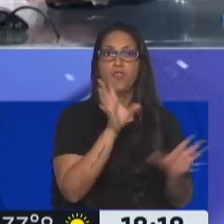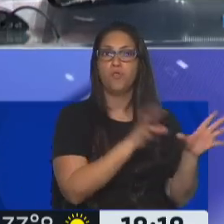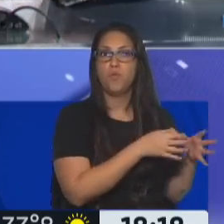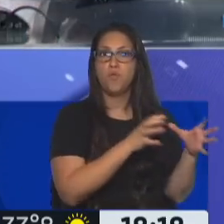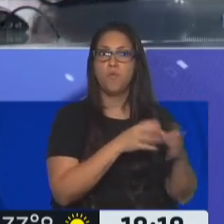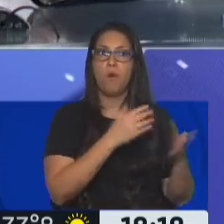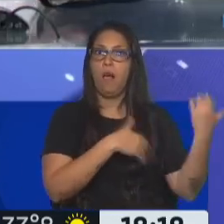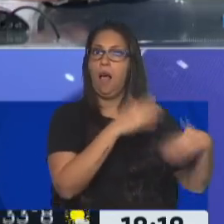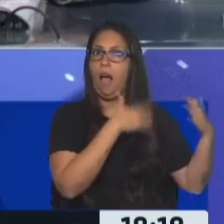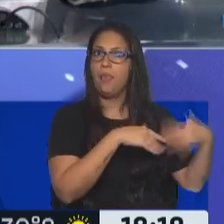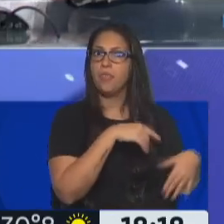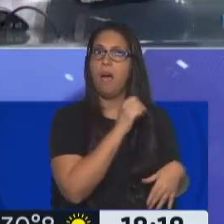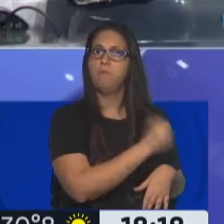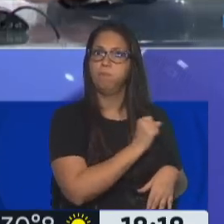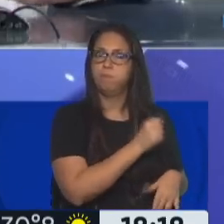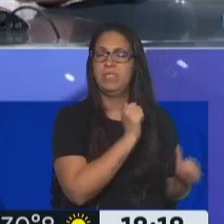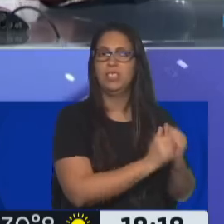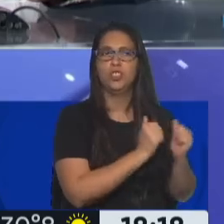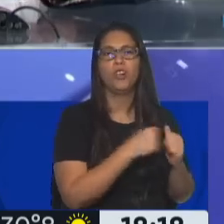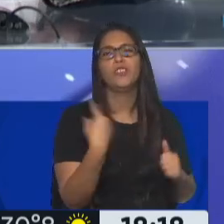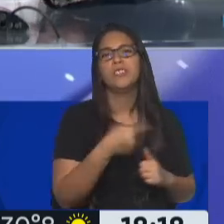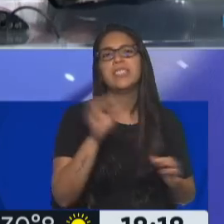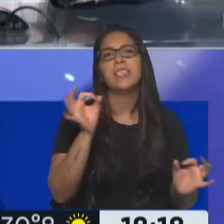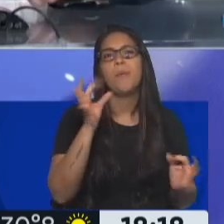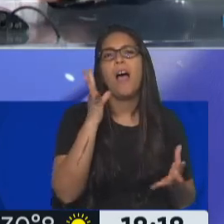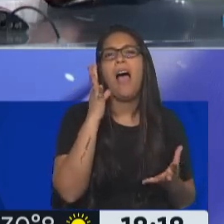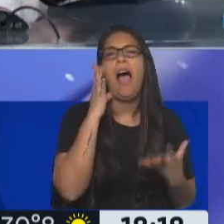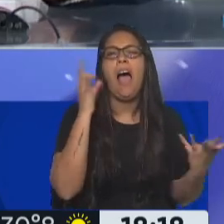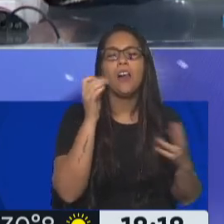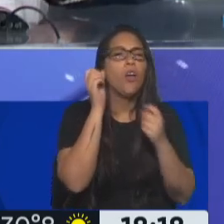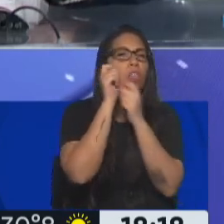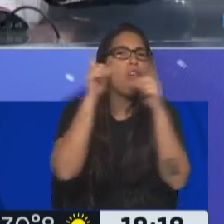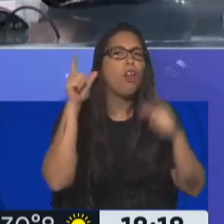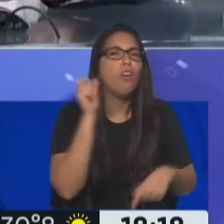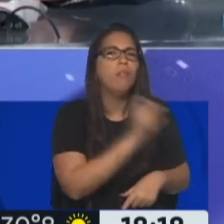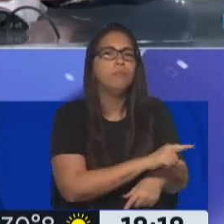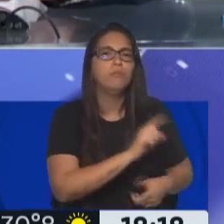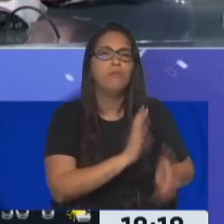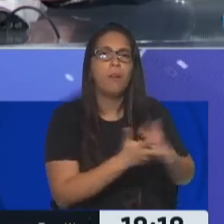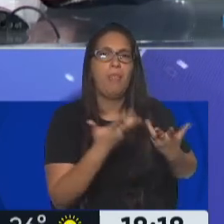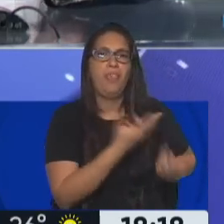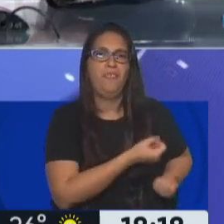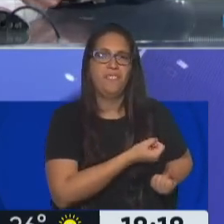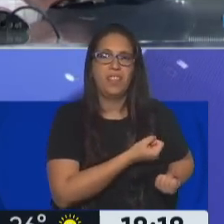que más o menos todos tenemos una idea, por lo menos, de qué ideología defienden, ¿no? De qué los